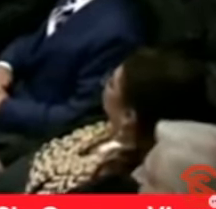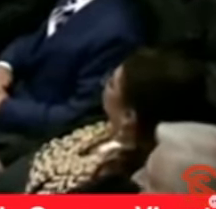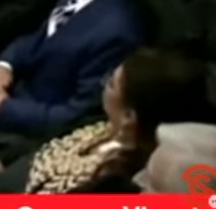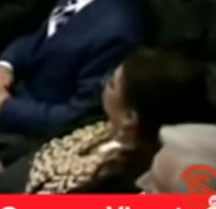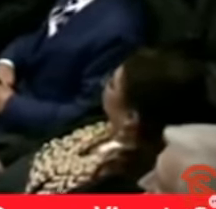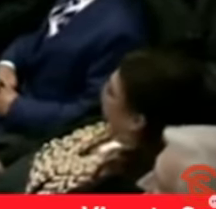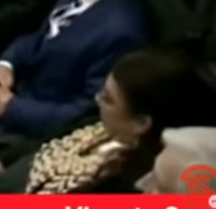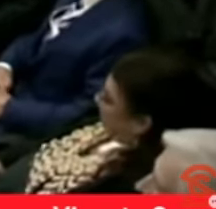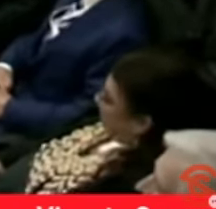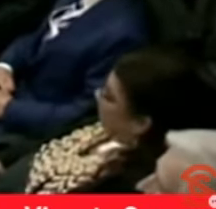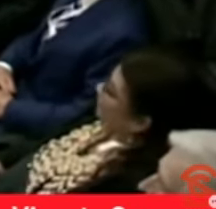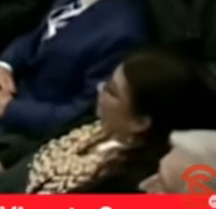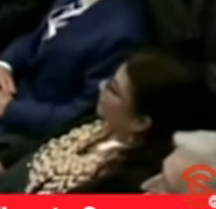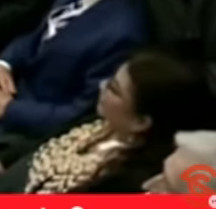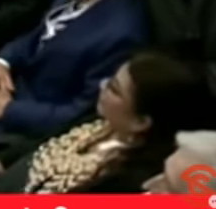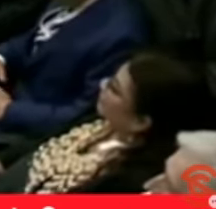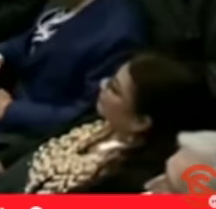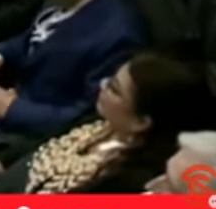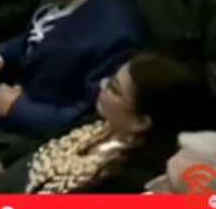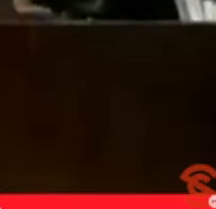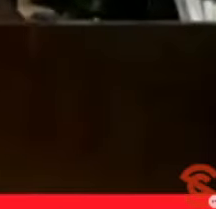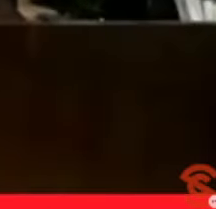pueden sentarse por favor